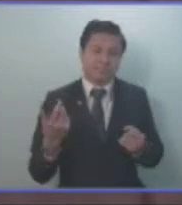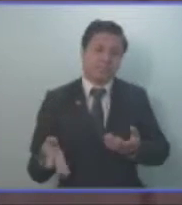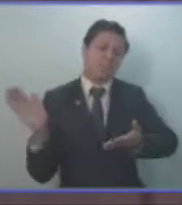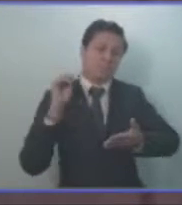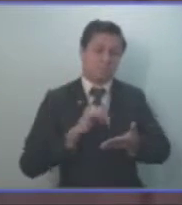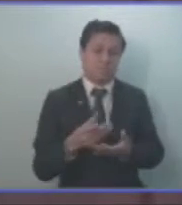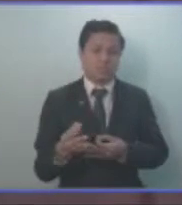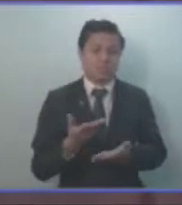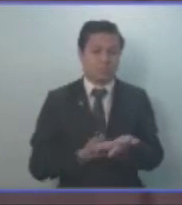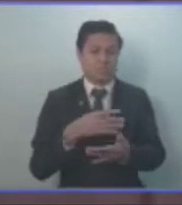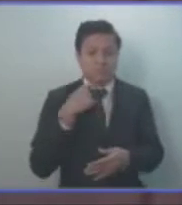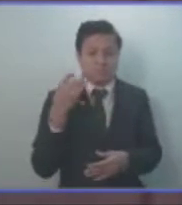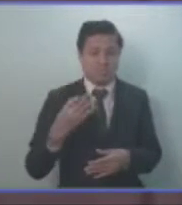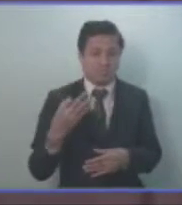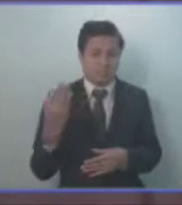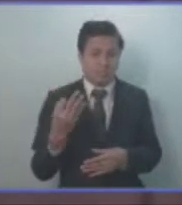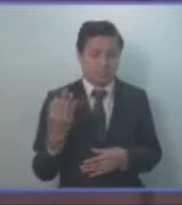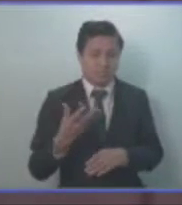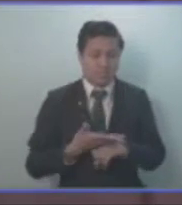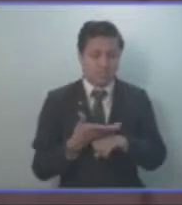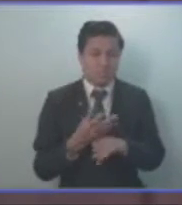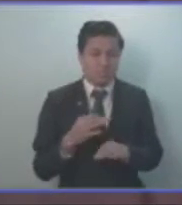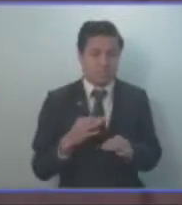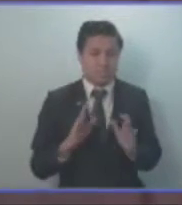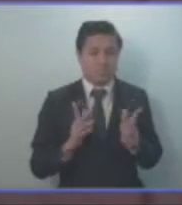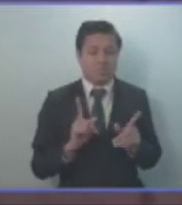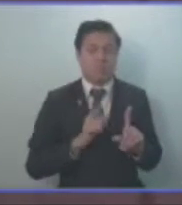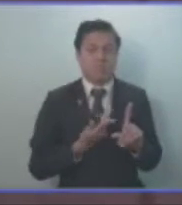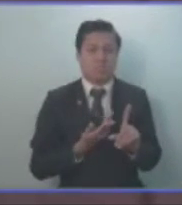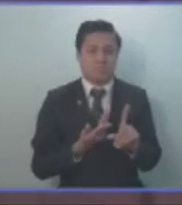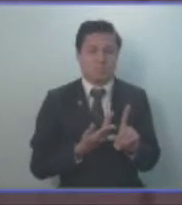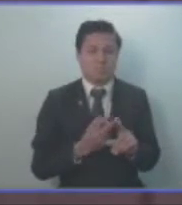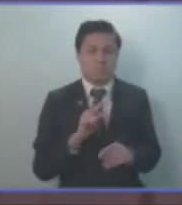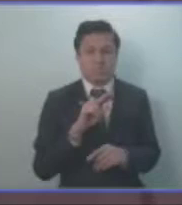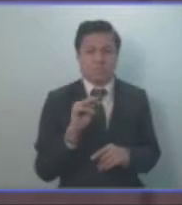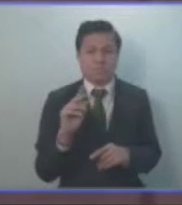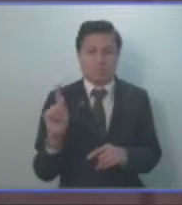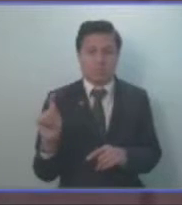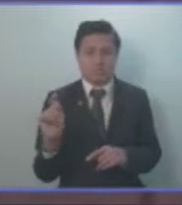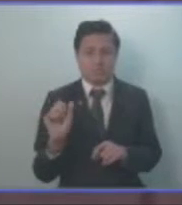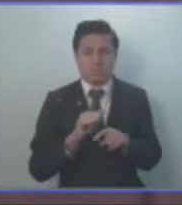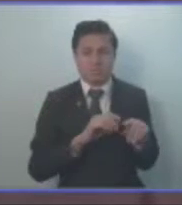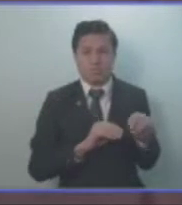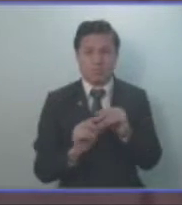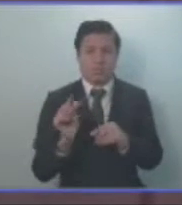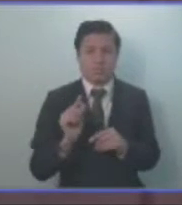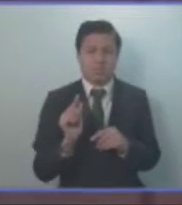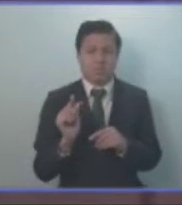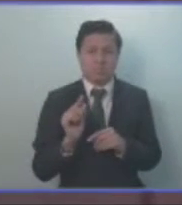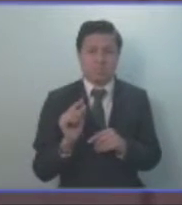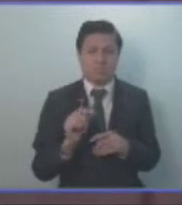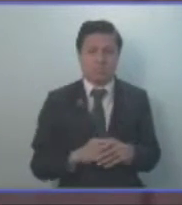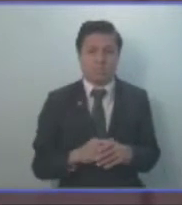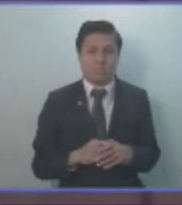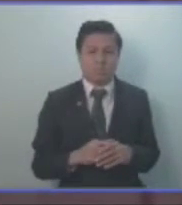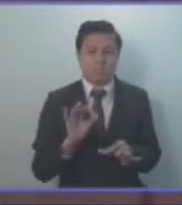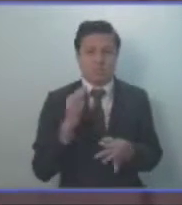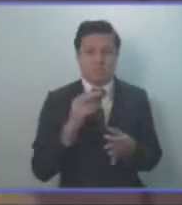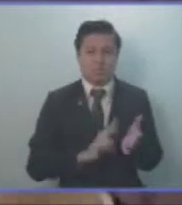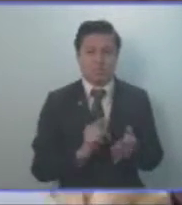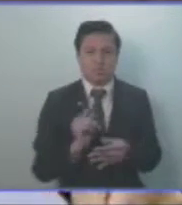necesaria la emisión de una disposición transitoria a fin de que el Viceministerio de Transporte autorice el traspaso de las